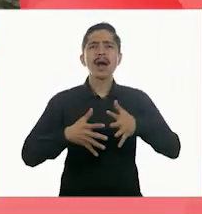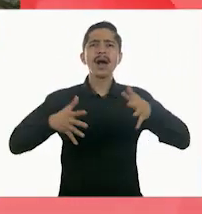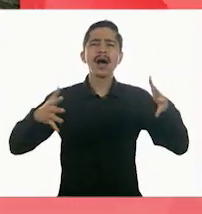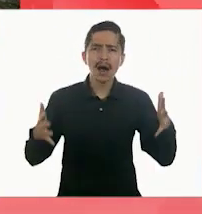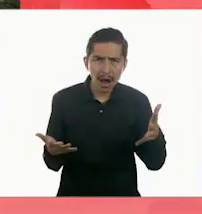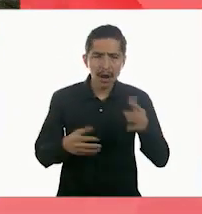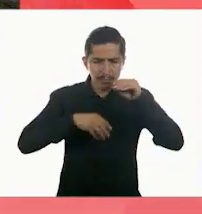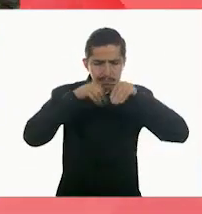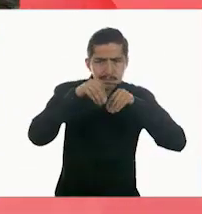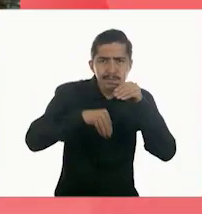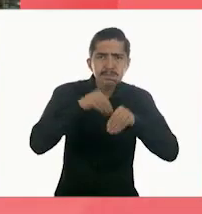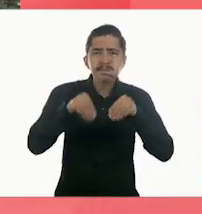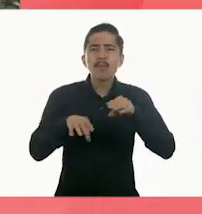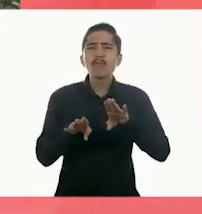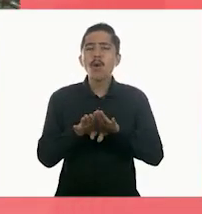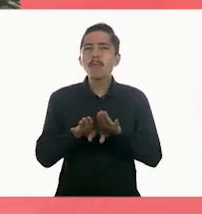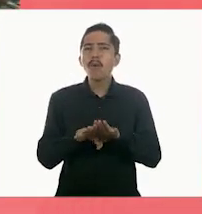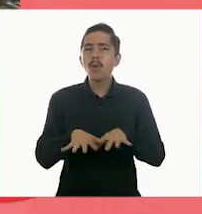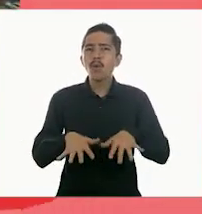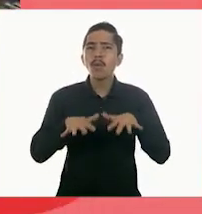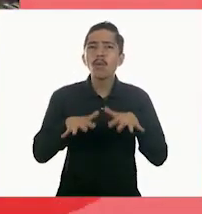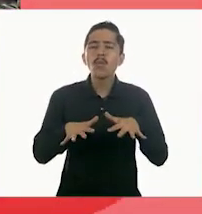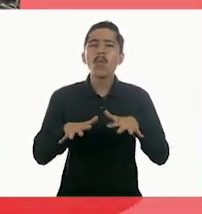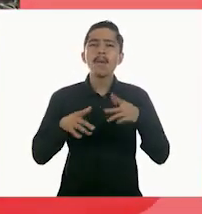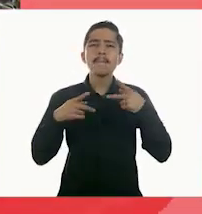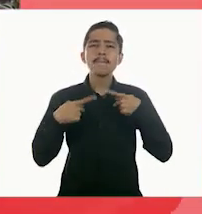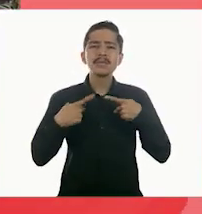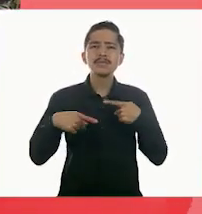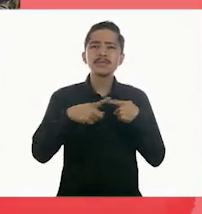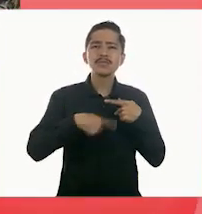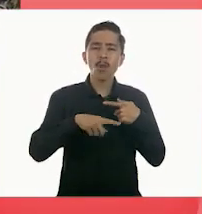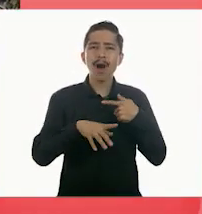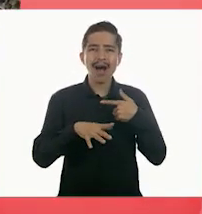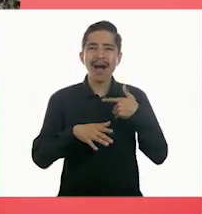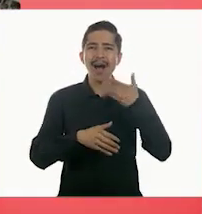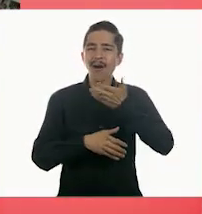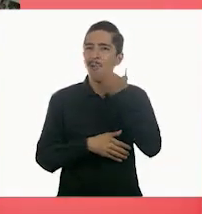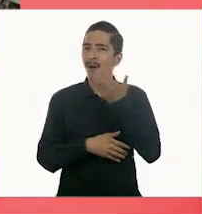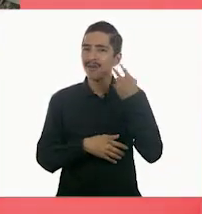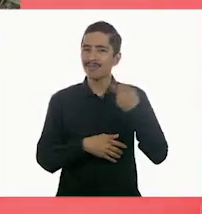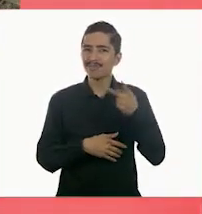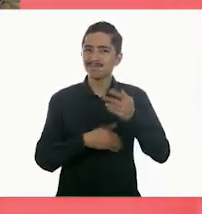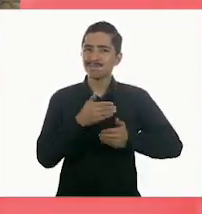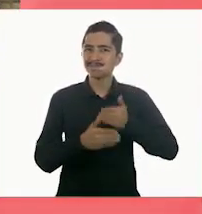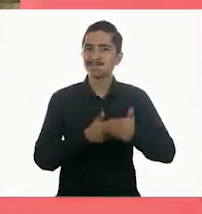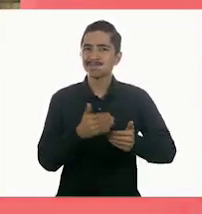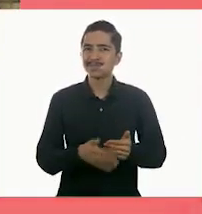bellamente decorado, que invita a la reflexión y a la humanización de nuestro andar.